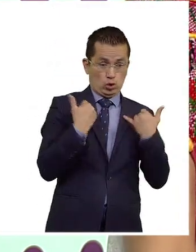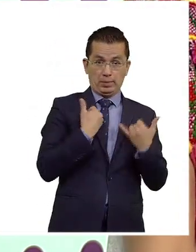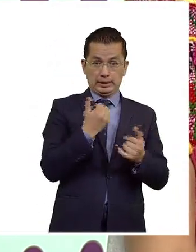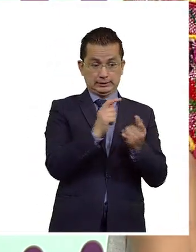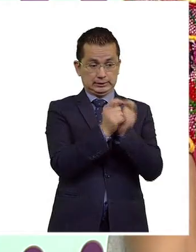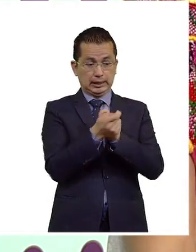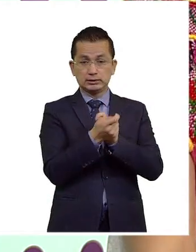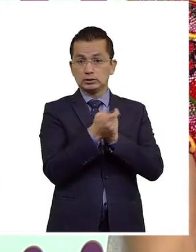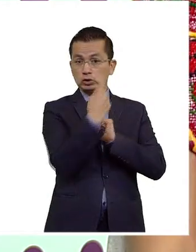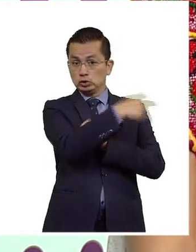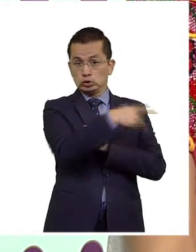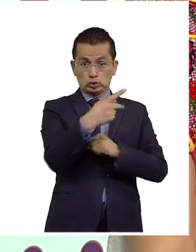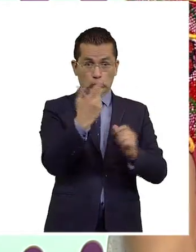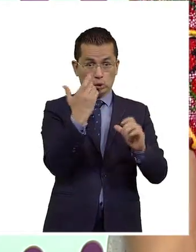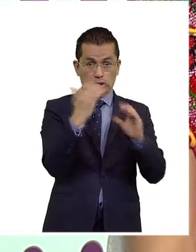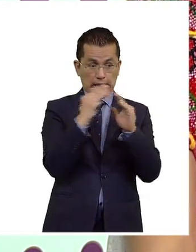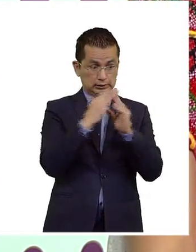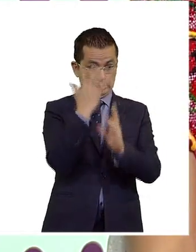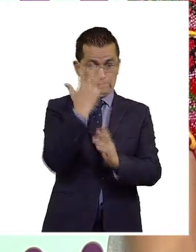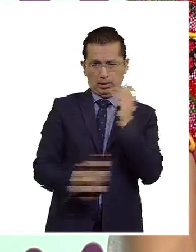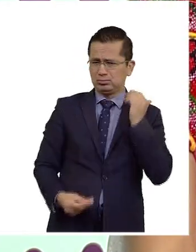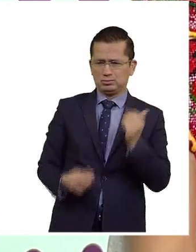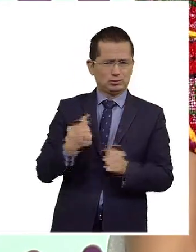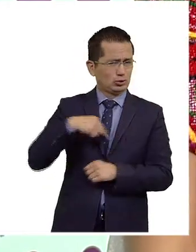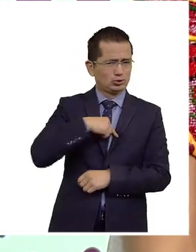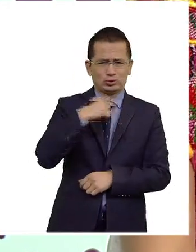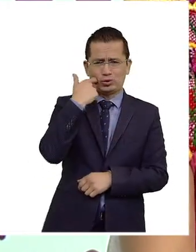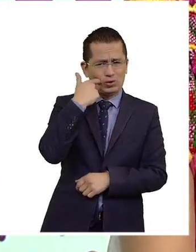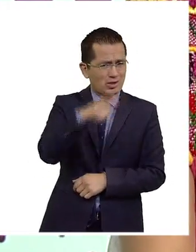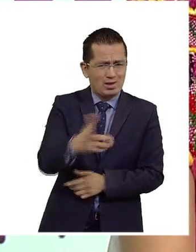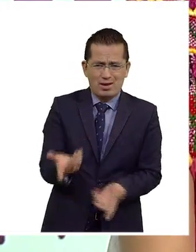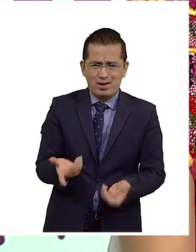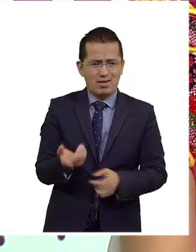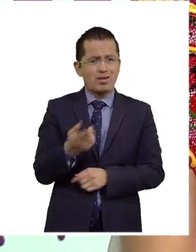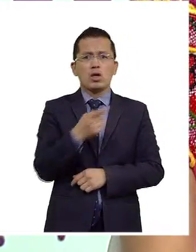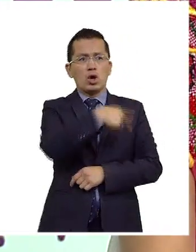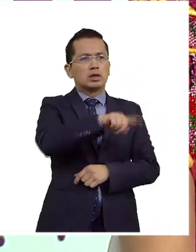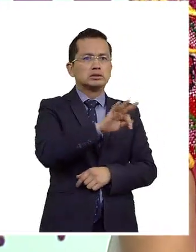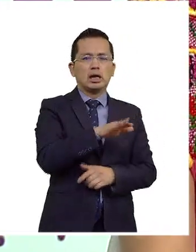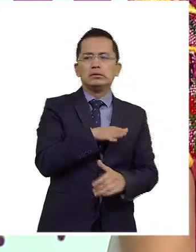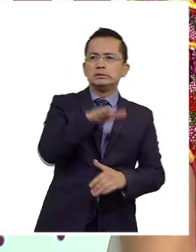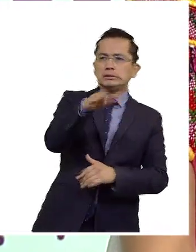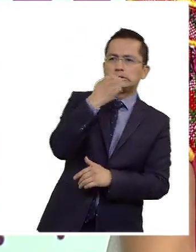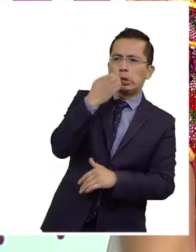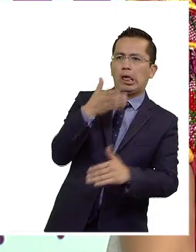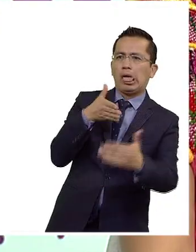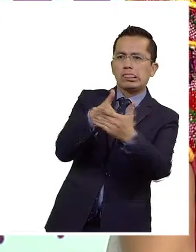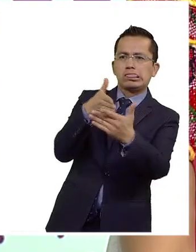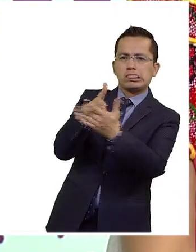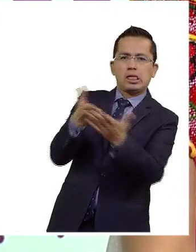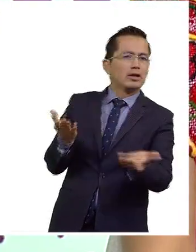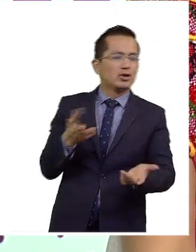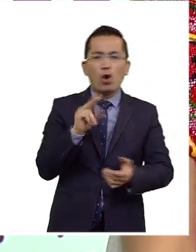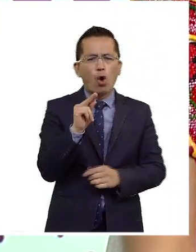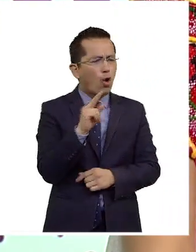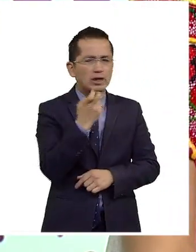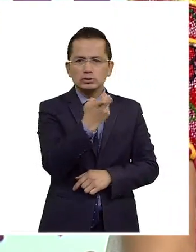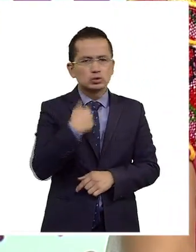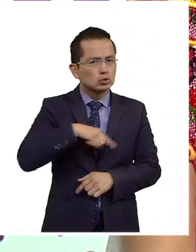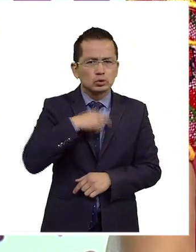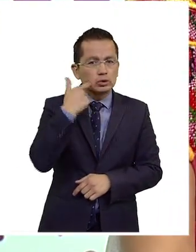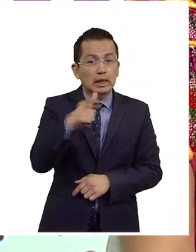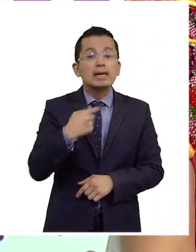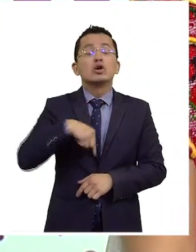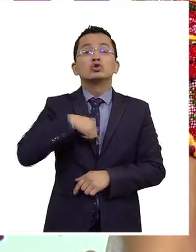estar acompañadas de sus familias y no tengan acceso a la escuela. O sea, esta reforma tiene que ver con